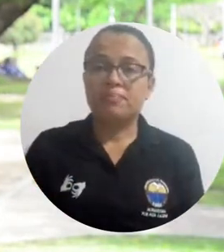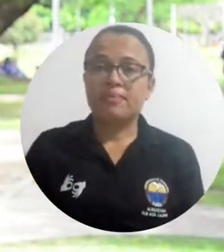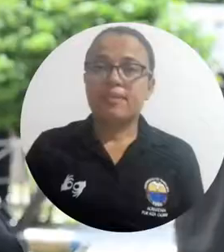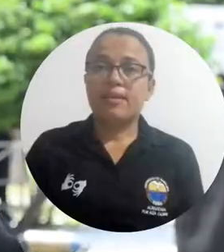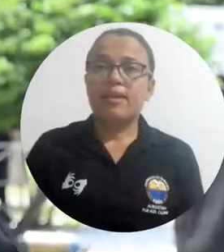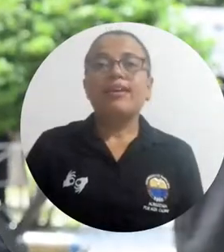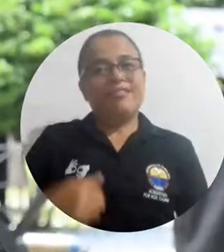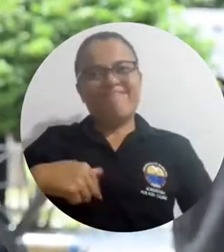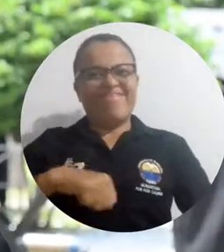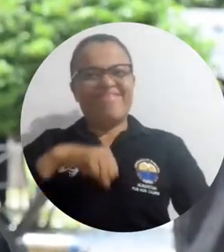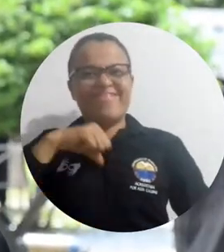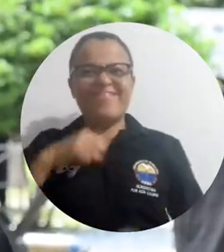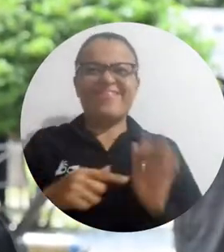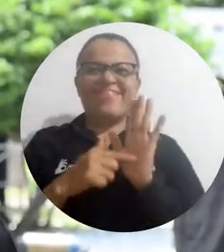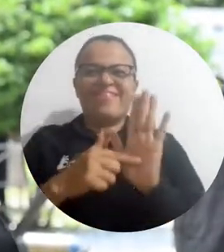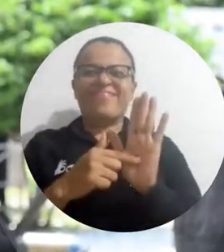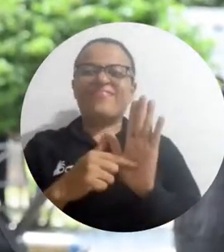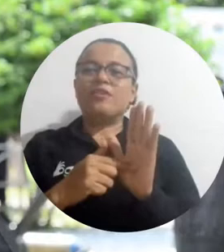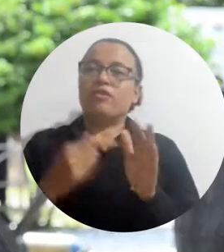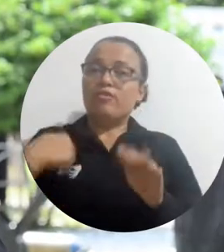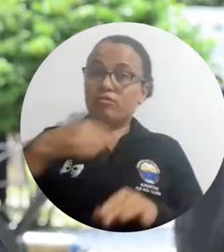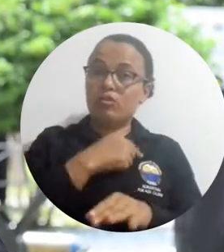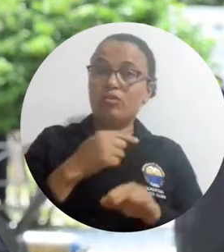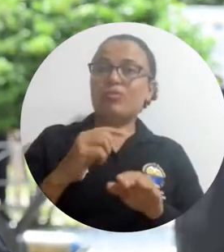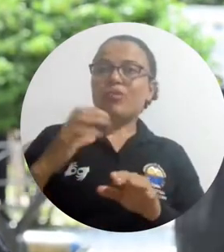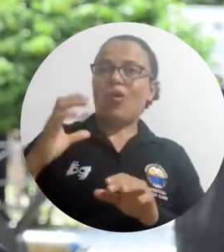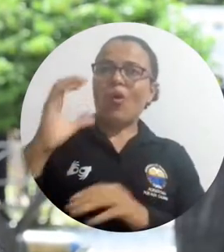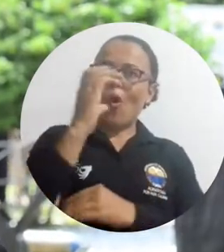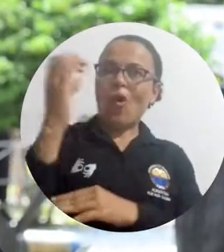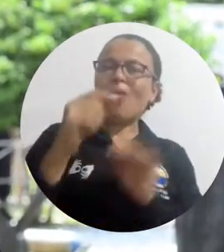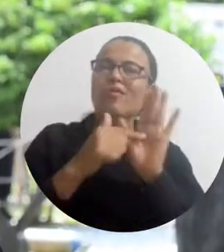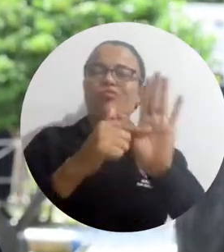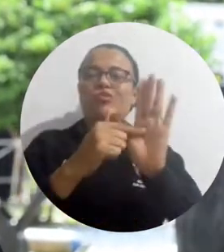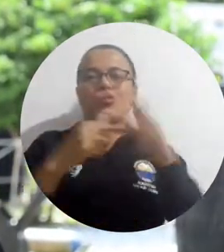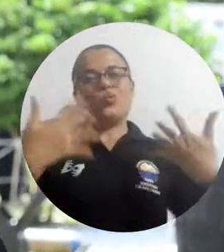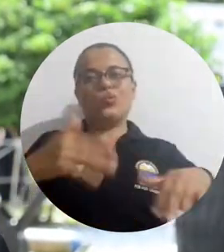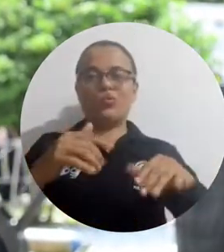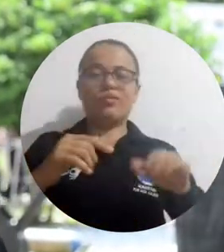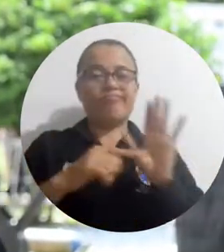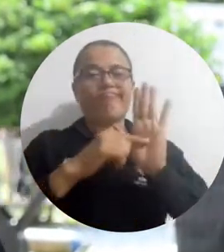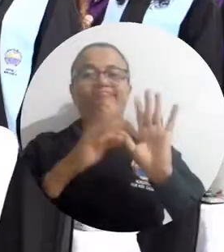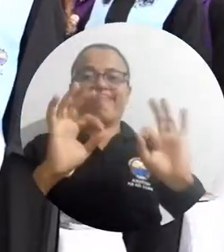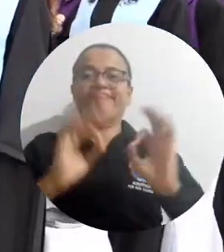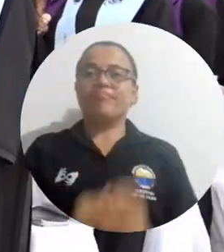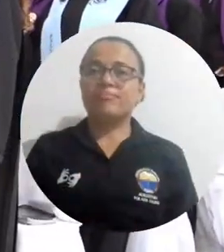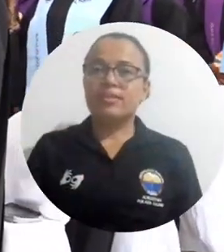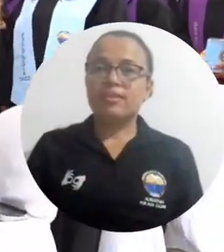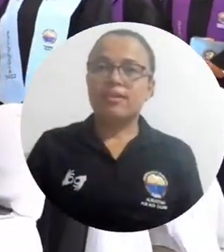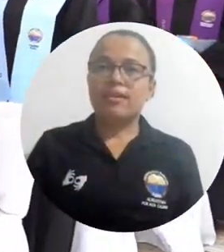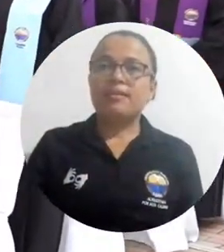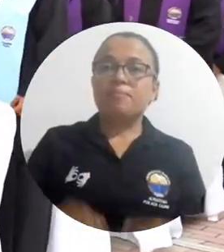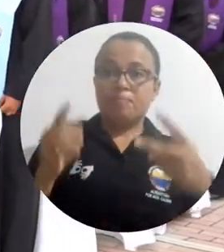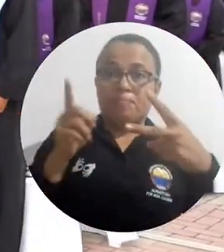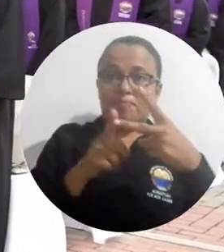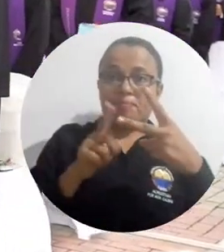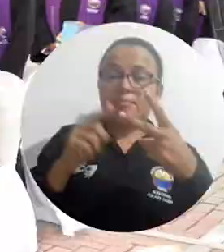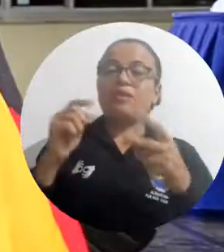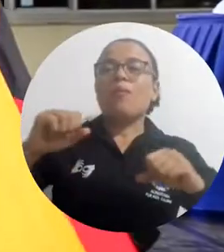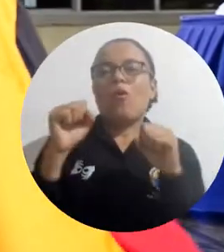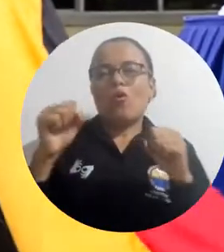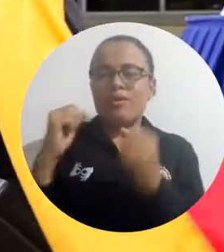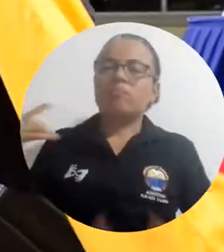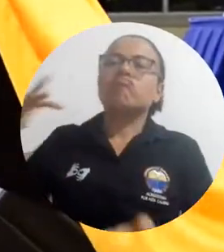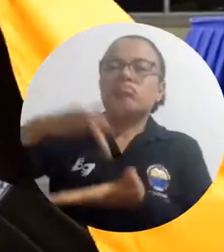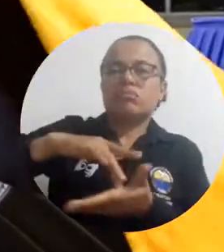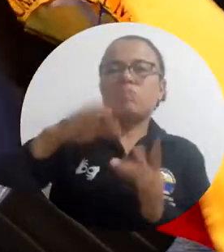para todo. Evidentemente estoy muy orgulloso porque dejamos a Colombia muy en alto, muy, muy bien representada. Alexis Mejía, un bogotano que aterrizó